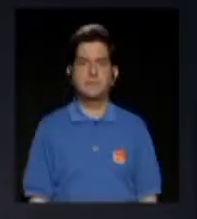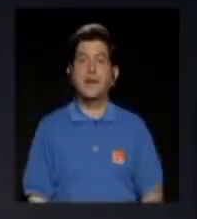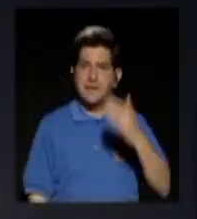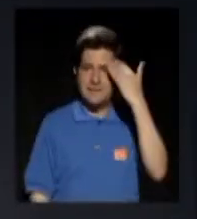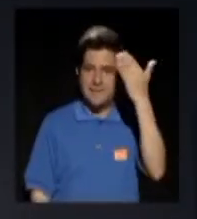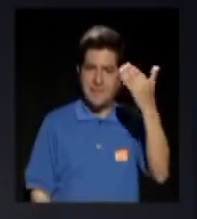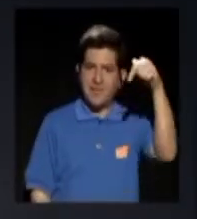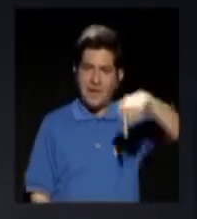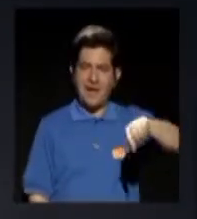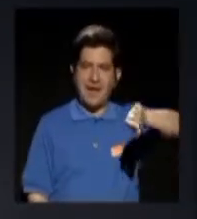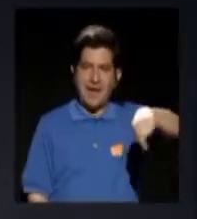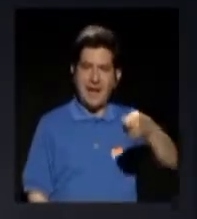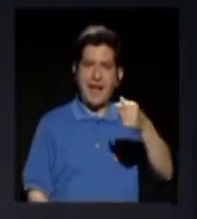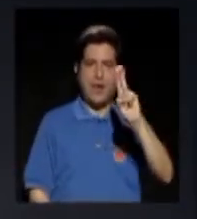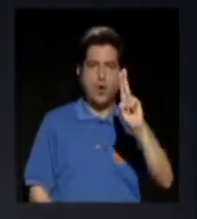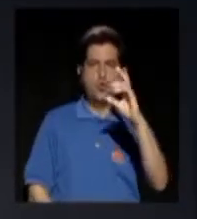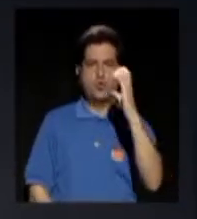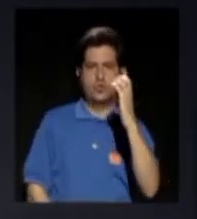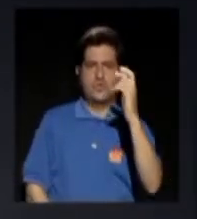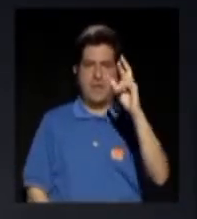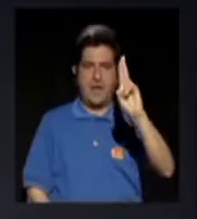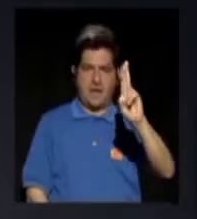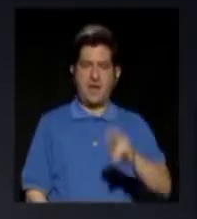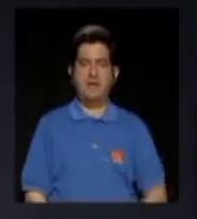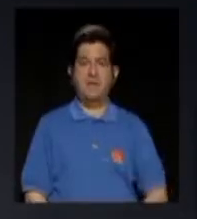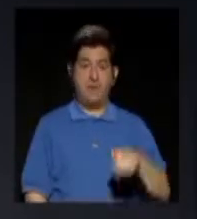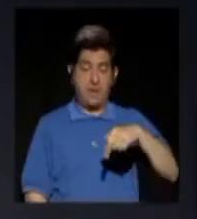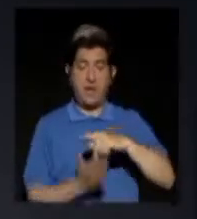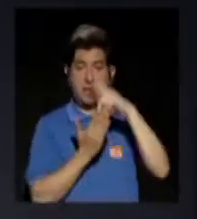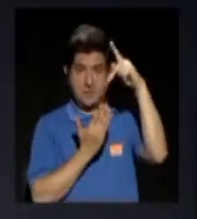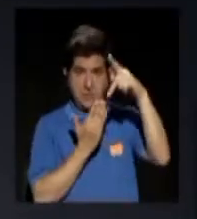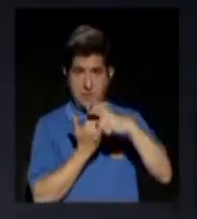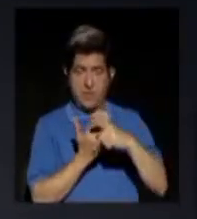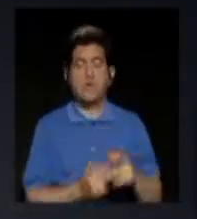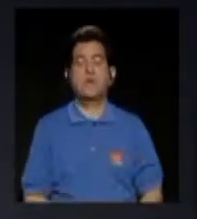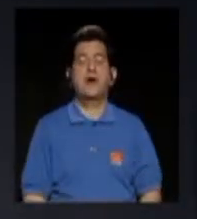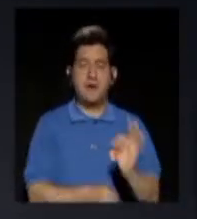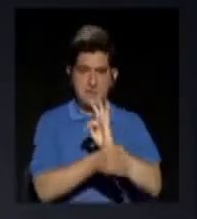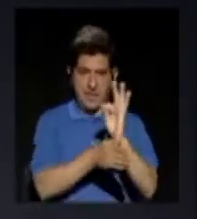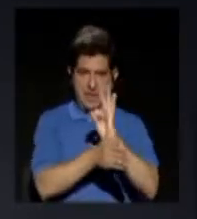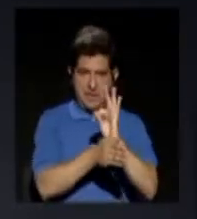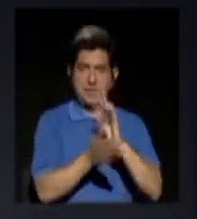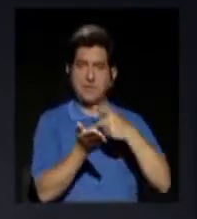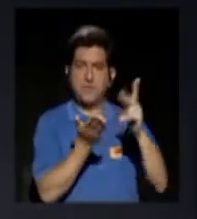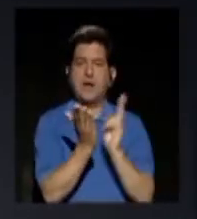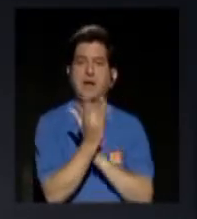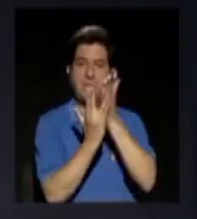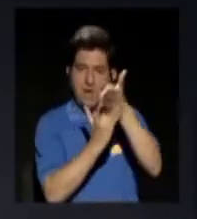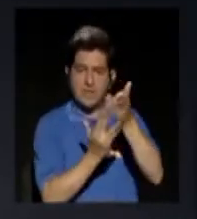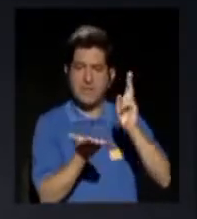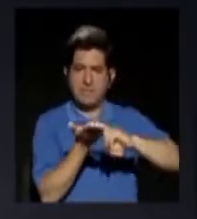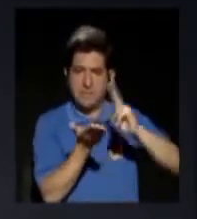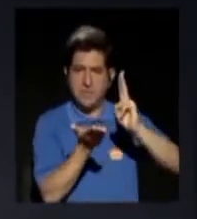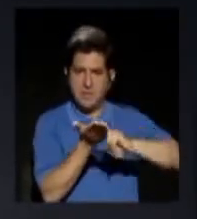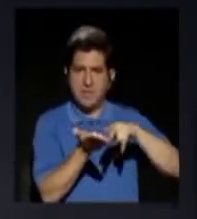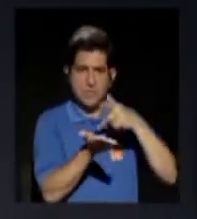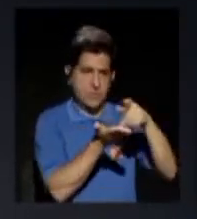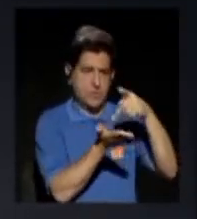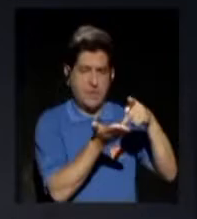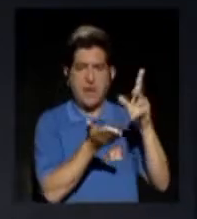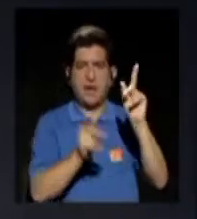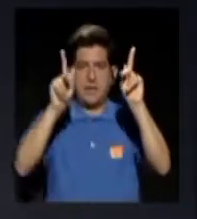Les saludamos desde Canal UCR, este medio televisivo universitario que se paga con los impuestos que tributan